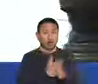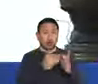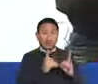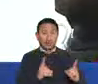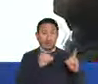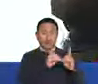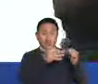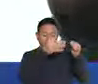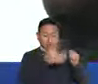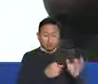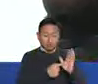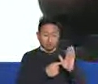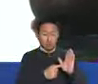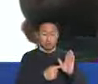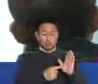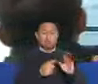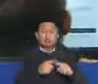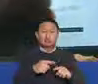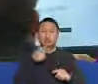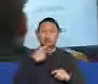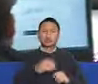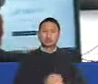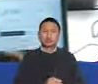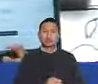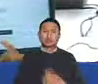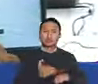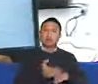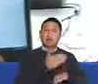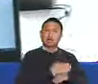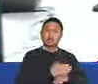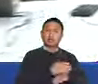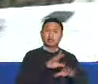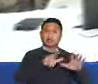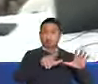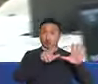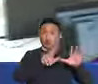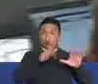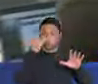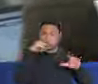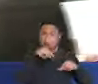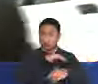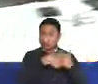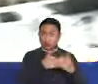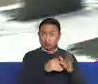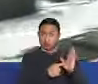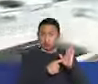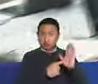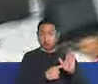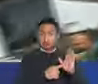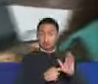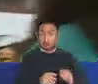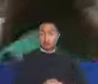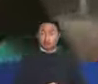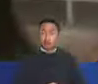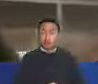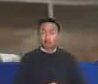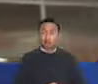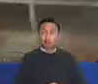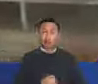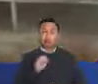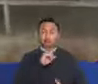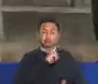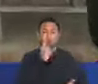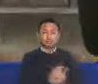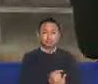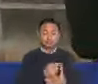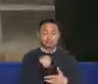todos los datos, sin embargo, ustedes la meta es menorar 2 días, es decir, en 8 días tener listo todos los datos oficiales. Así es, esa es la